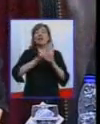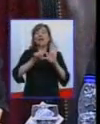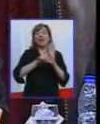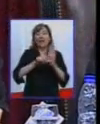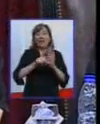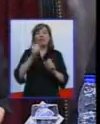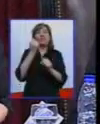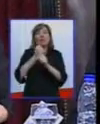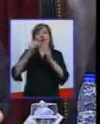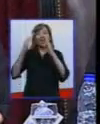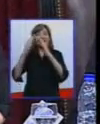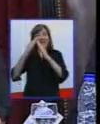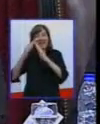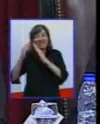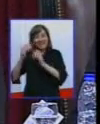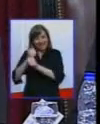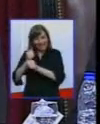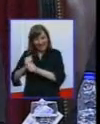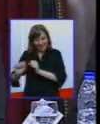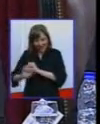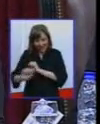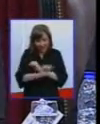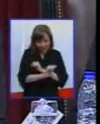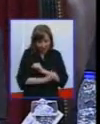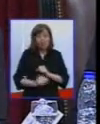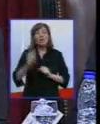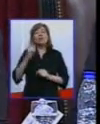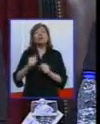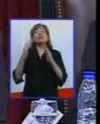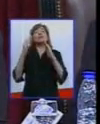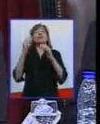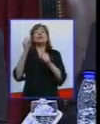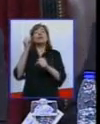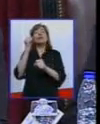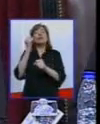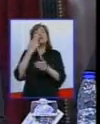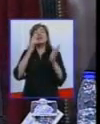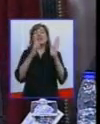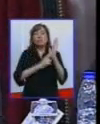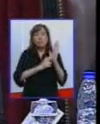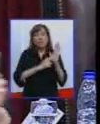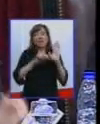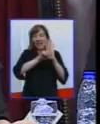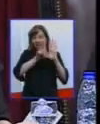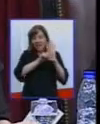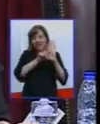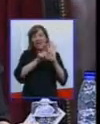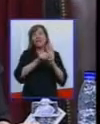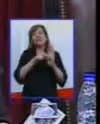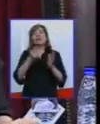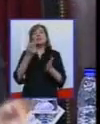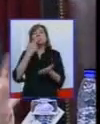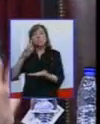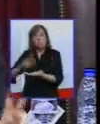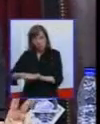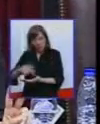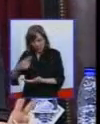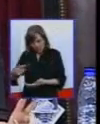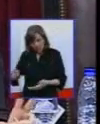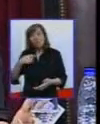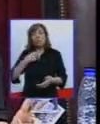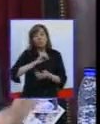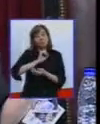trabajo domiciliario, todo lo que constituya y contribuya a mejorar. Sí, también, también,